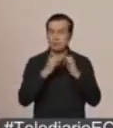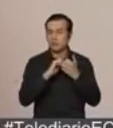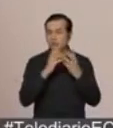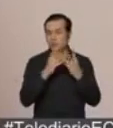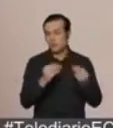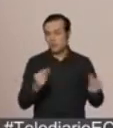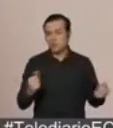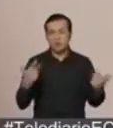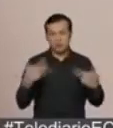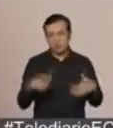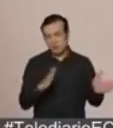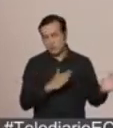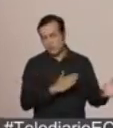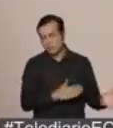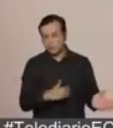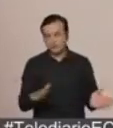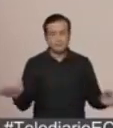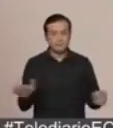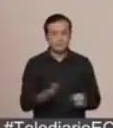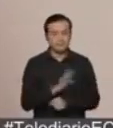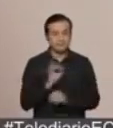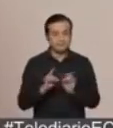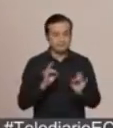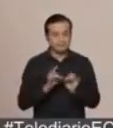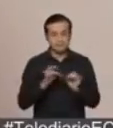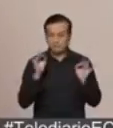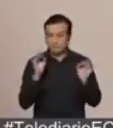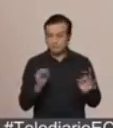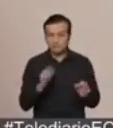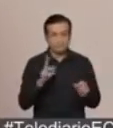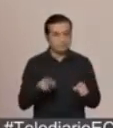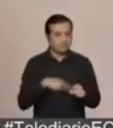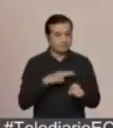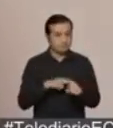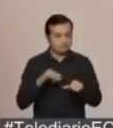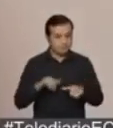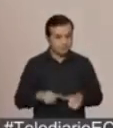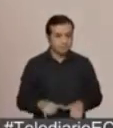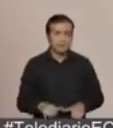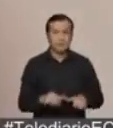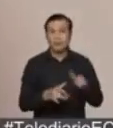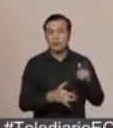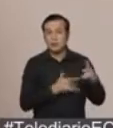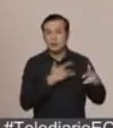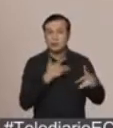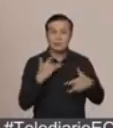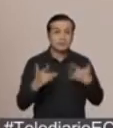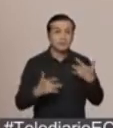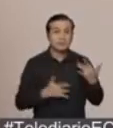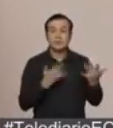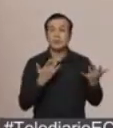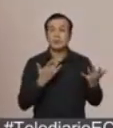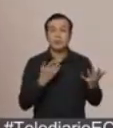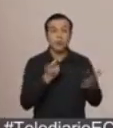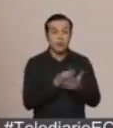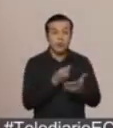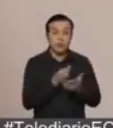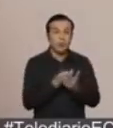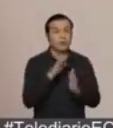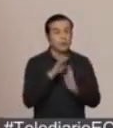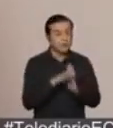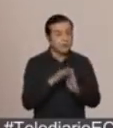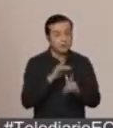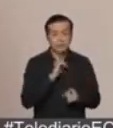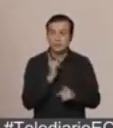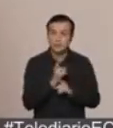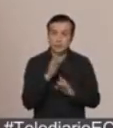una cadena logística que está funcionando prácticamente con normalidad. Sí se siente la baja de la demanda y se sentirá